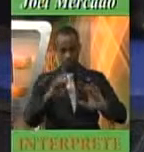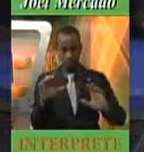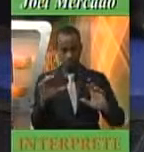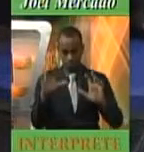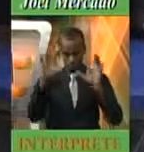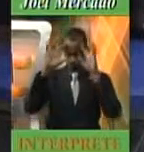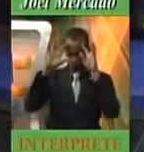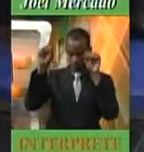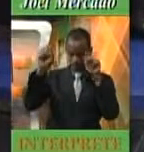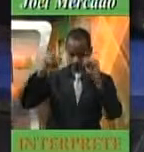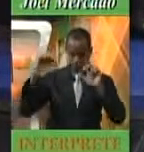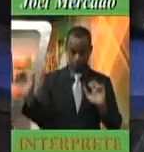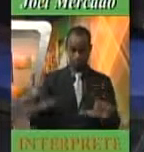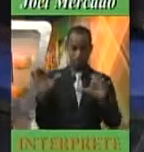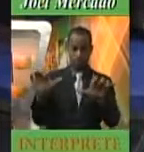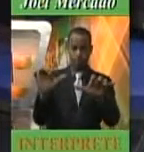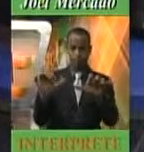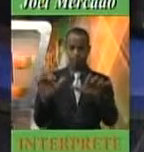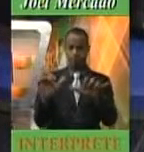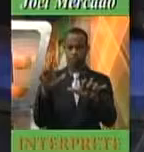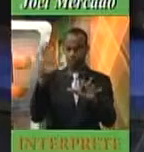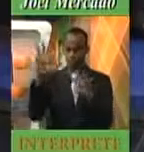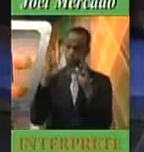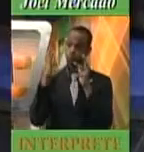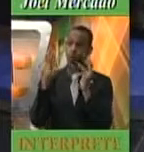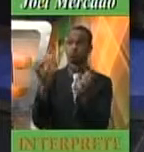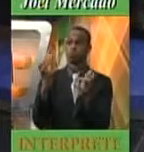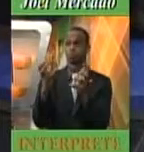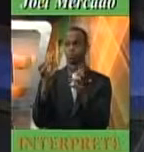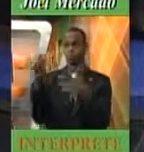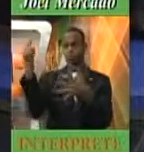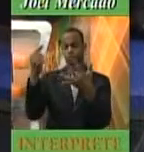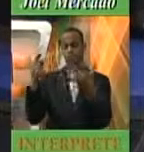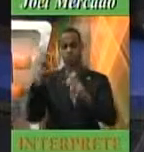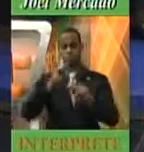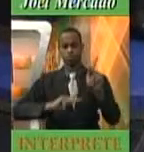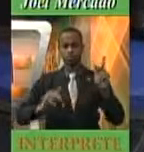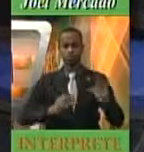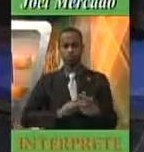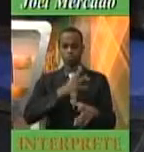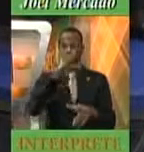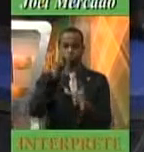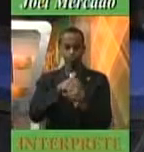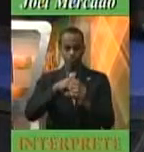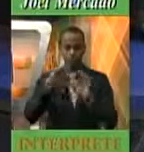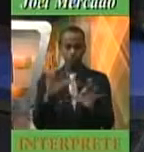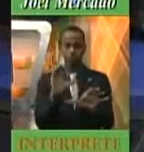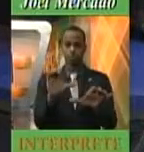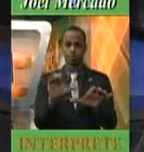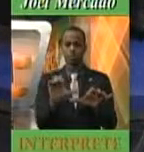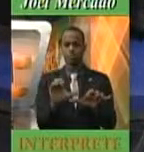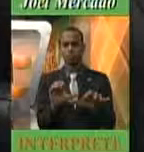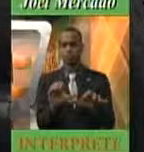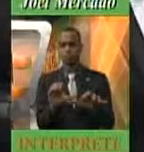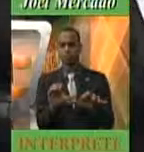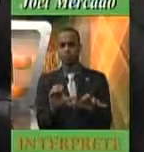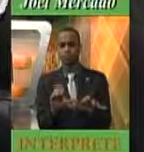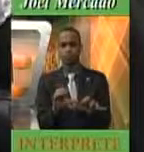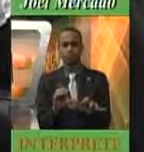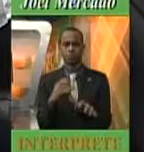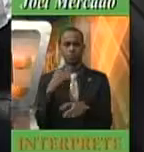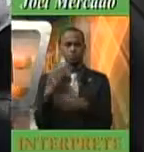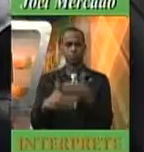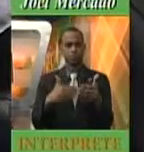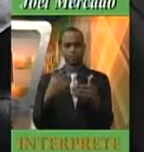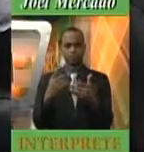del presidente de la República, de su voluntad política y de gente tan apasionada y tan íntegra como ustedes, simple y